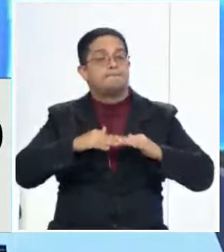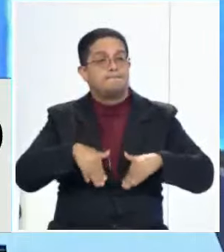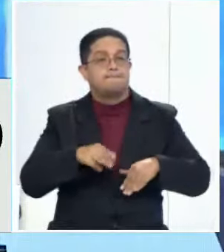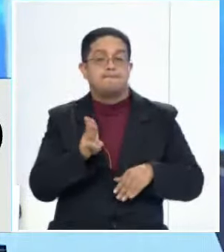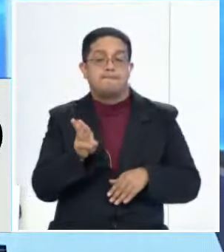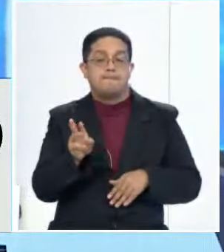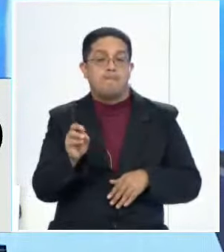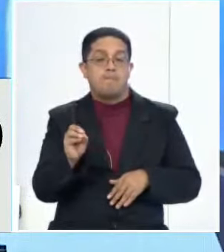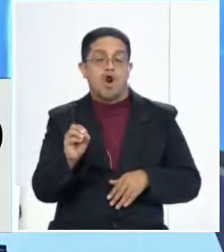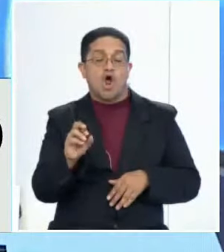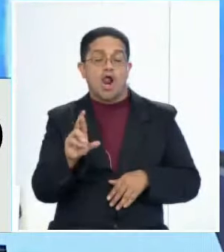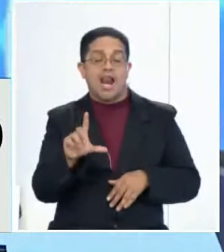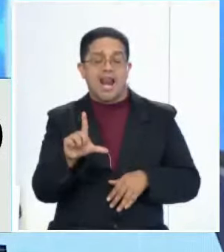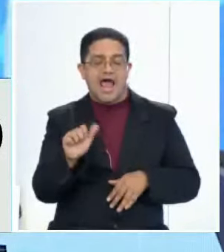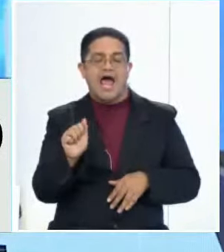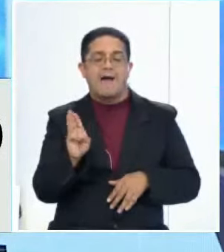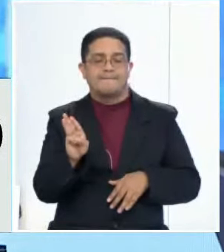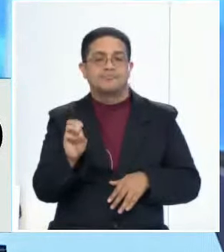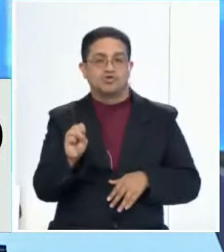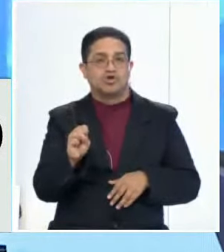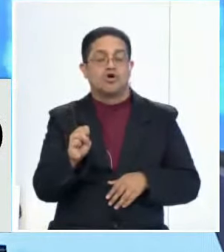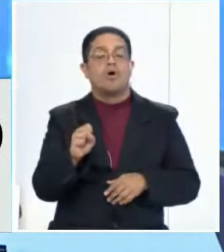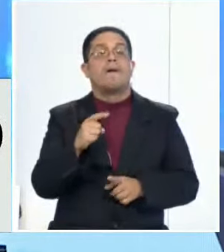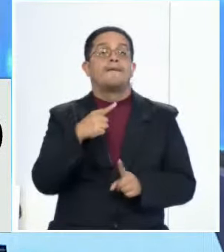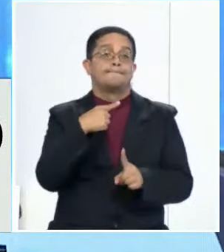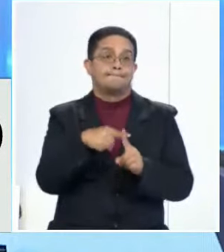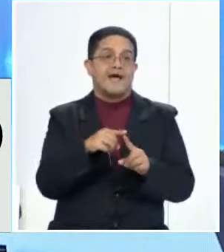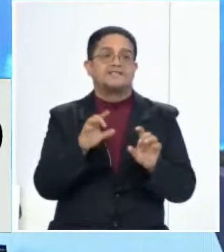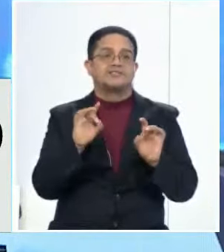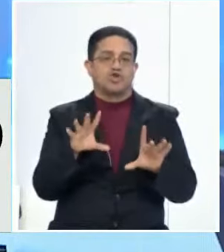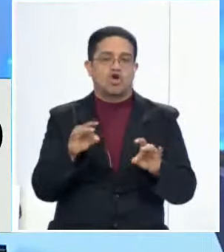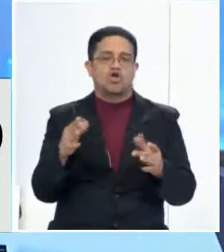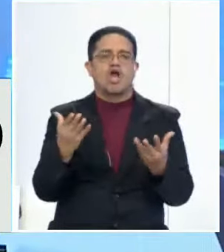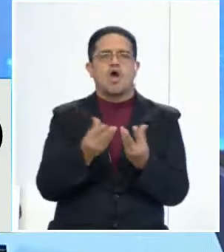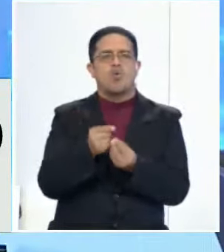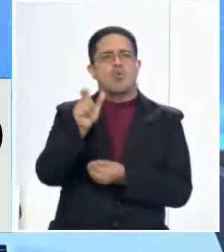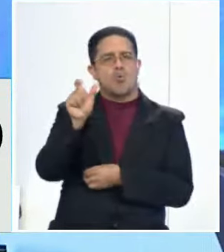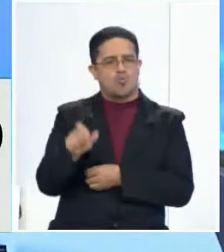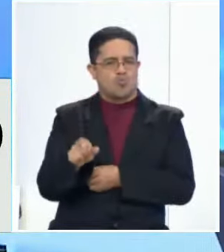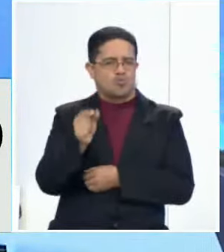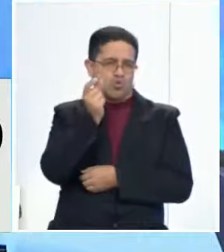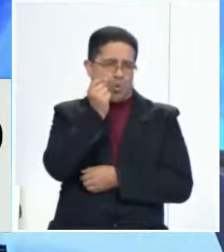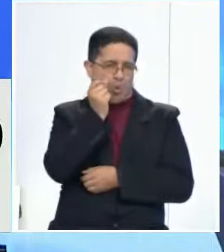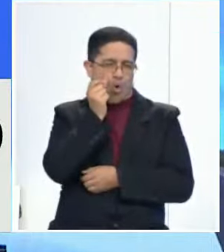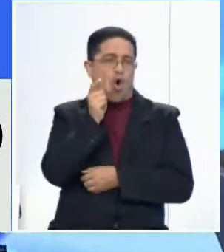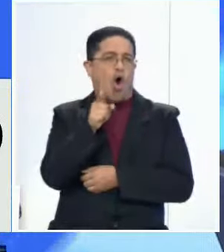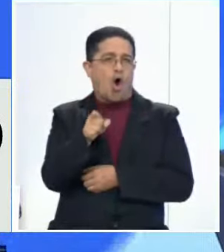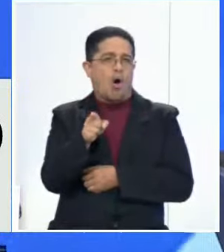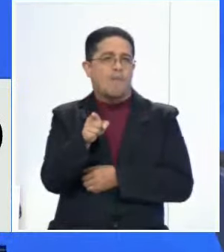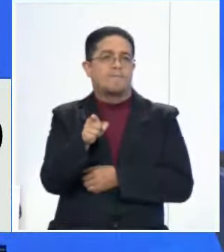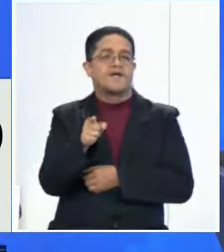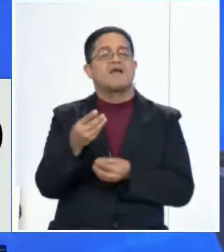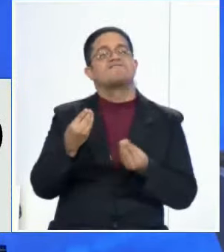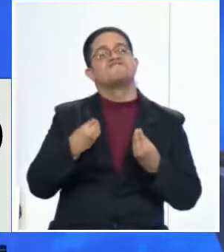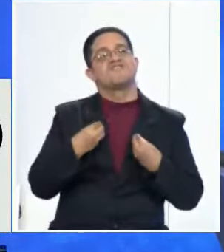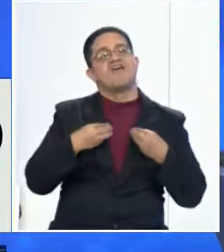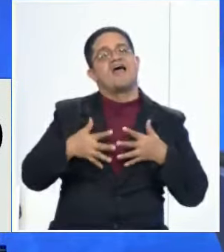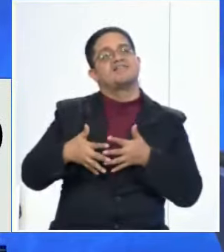pélvico crónico. Esto es en conjunto con un urólogo de renombre mundial que vive en Estados